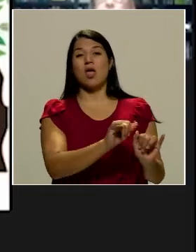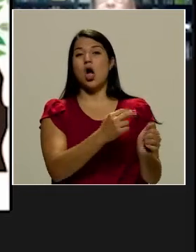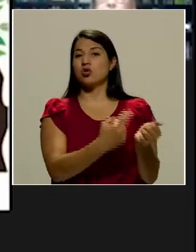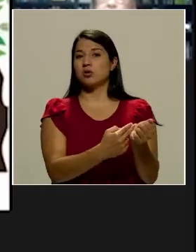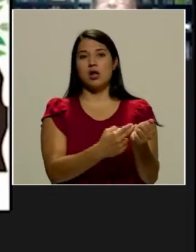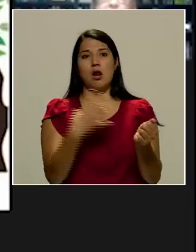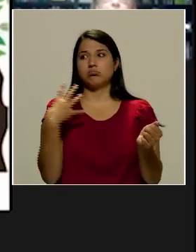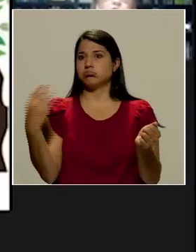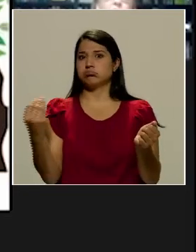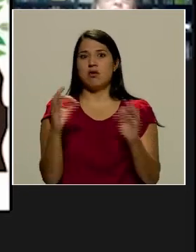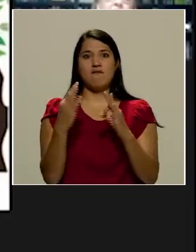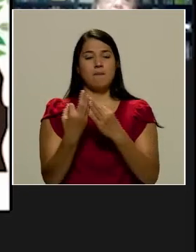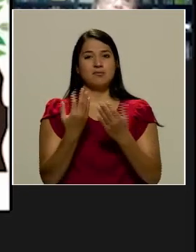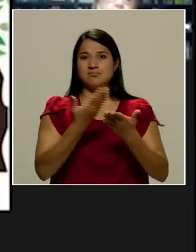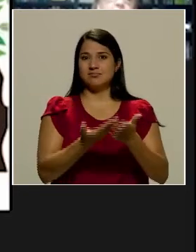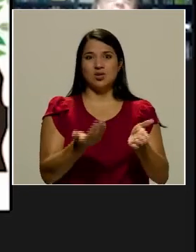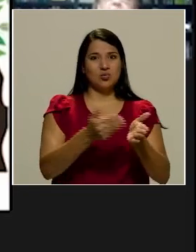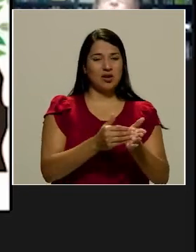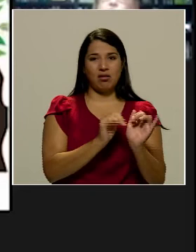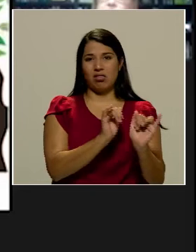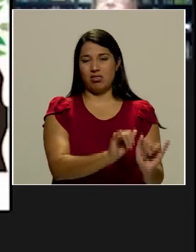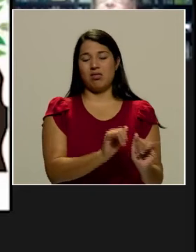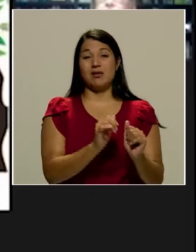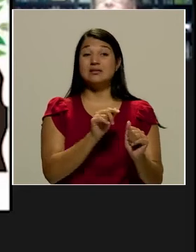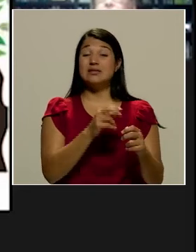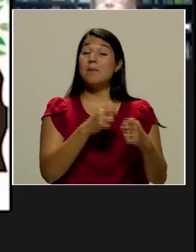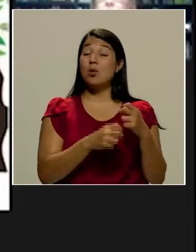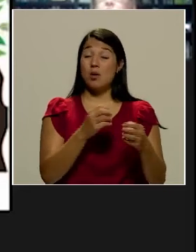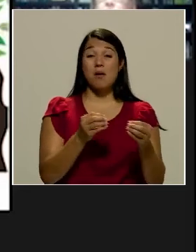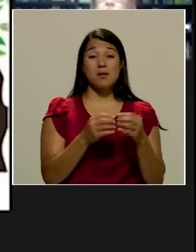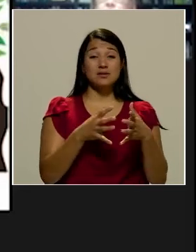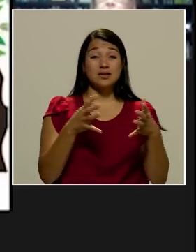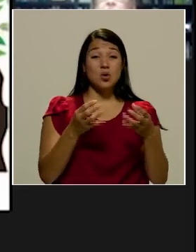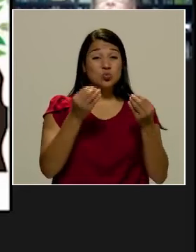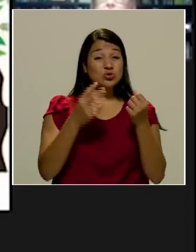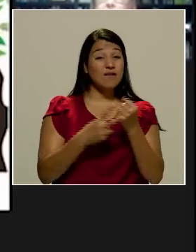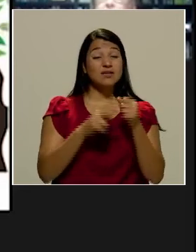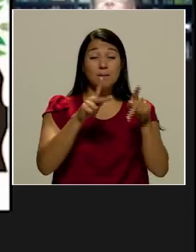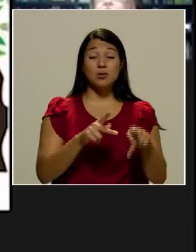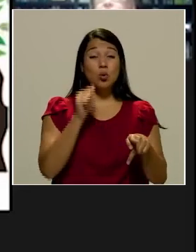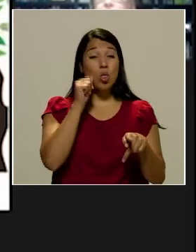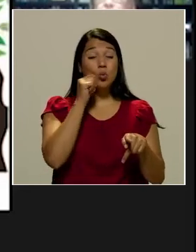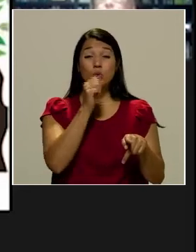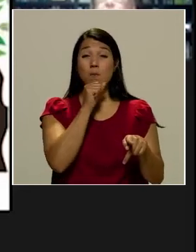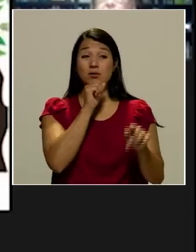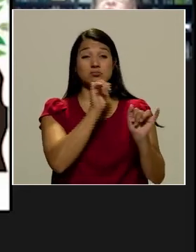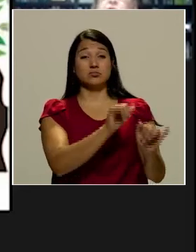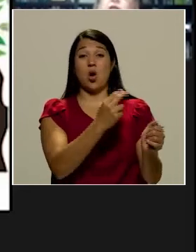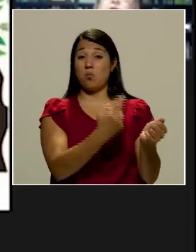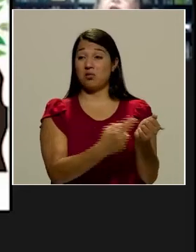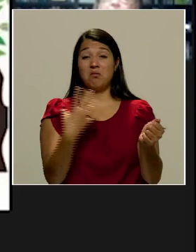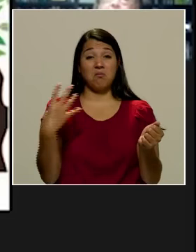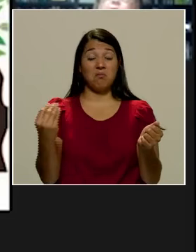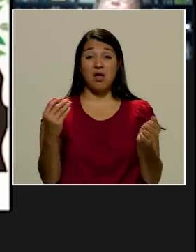los problemas más graves en cuanto a lo que es el abandono, ¿verdad? Muchas veces dejamos a la persona adulta mayor en el hospital, las familias, y se les olvida que